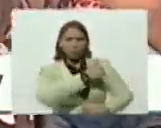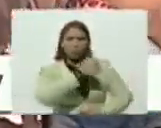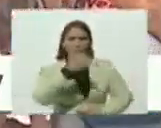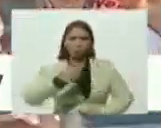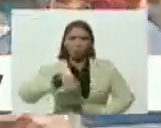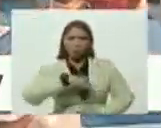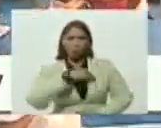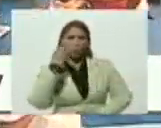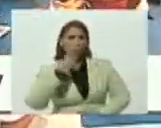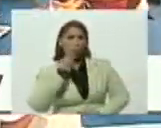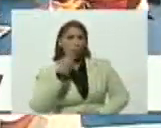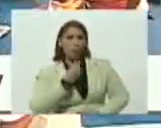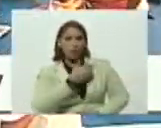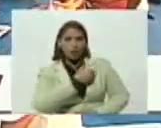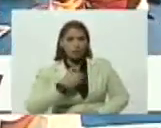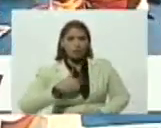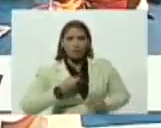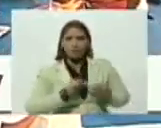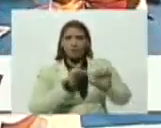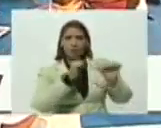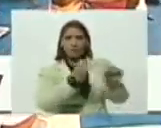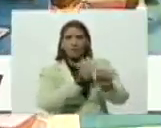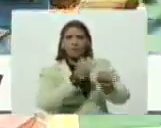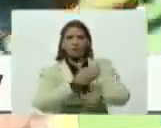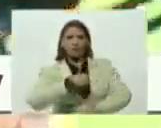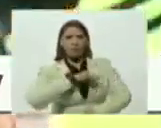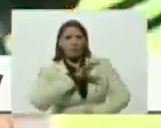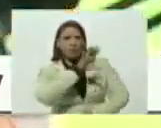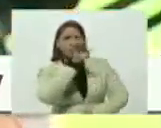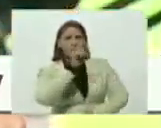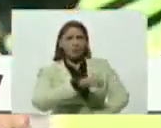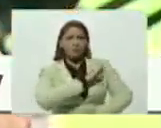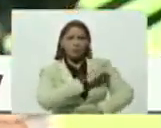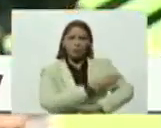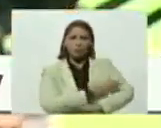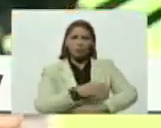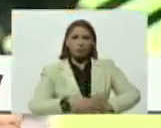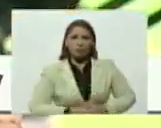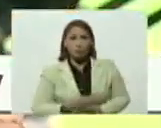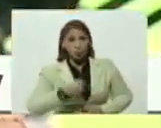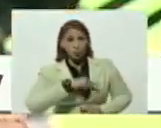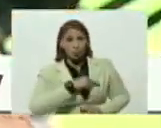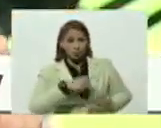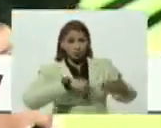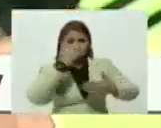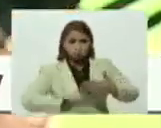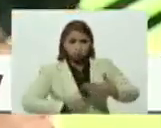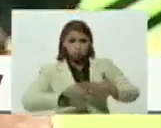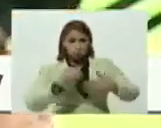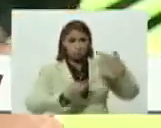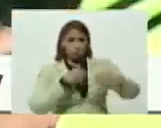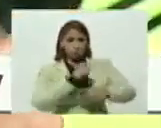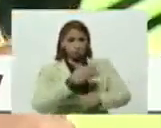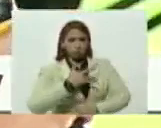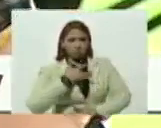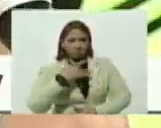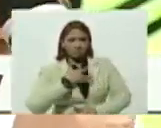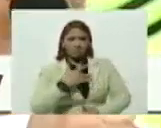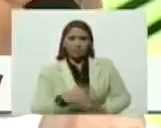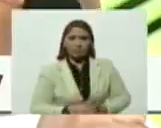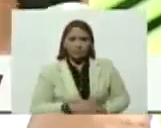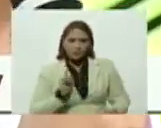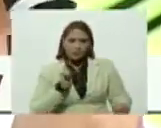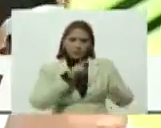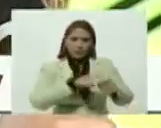esos jóvenes que quieren seguir trabajando por nuestro país, que quieren seguir fortaleciendo nuestro proyecto revolucionario y yo me siento parte